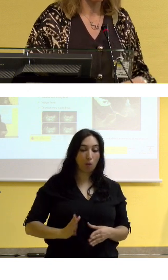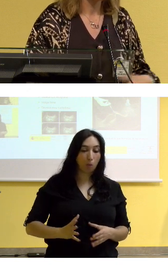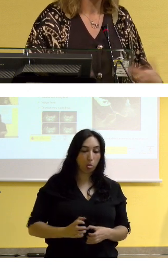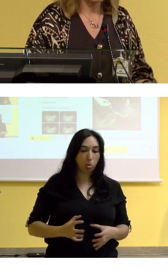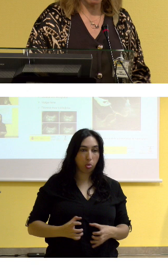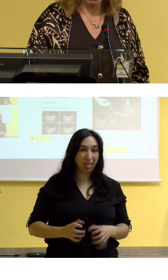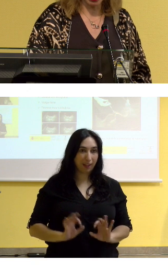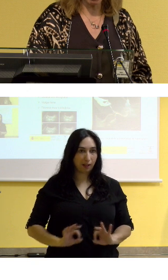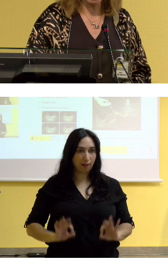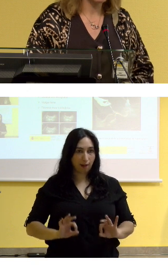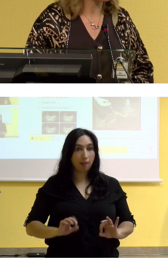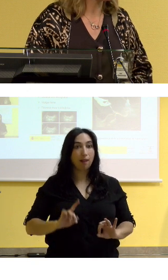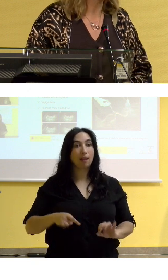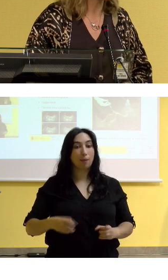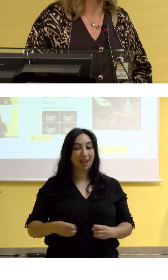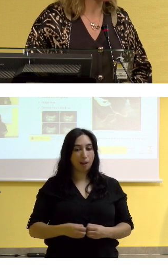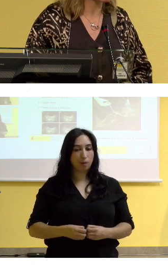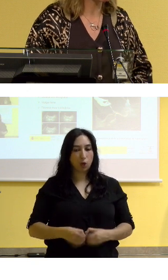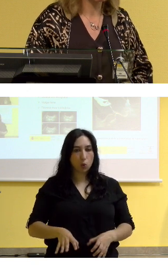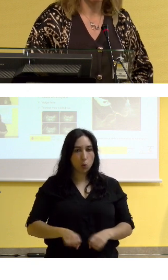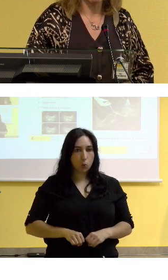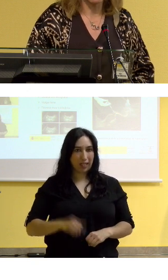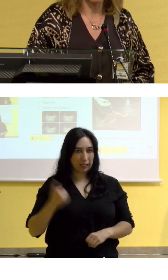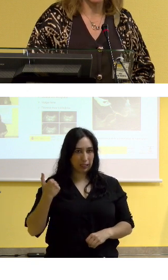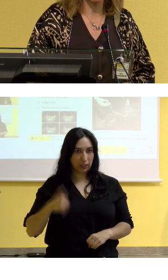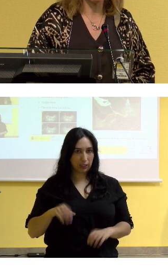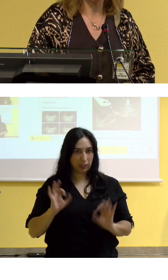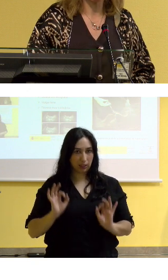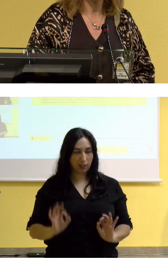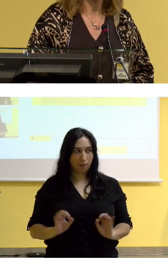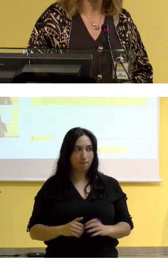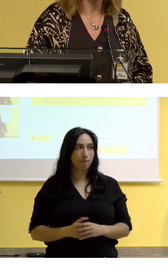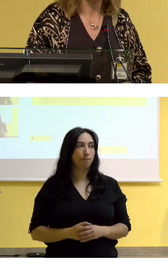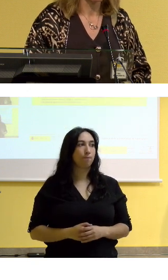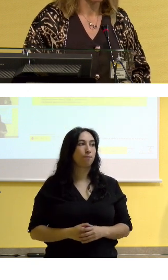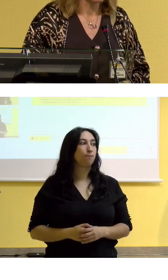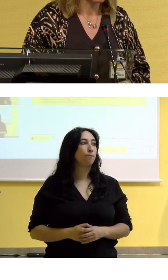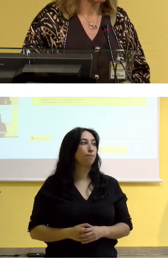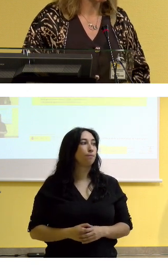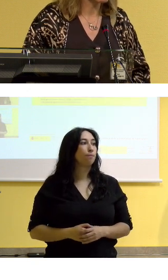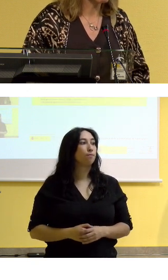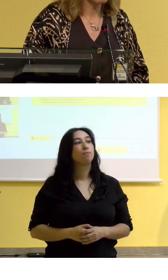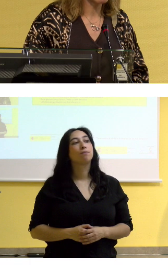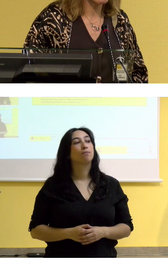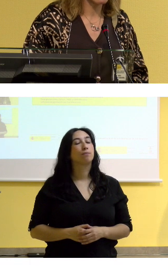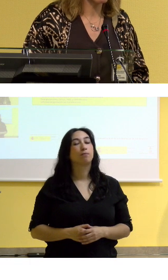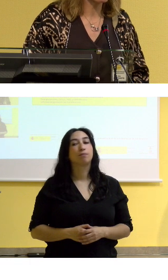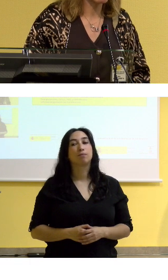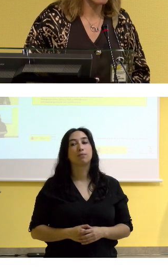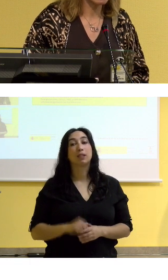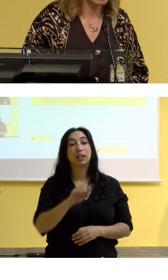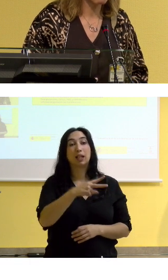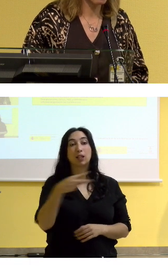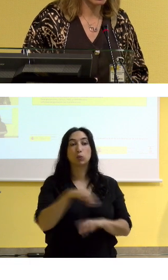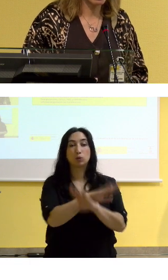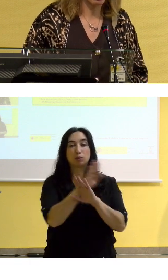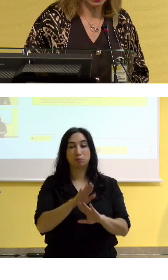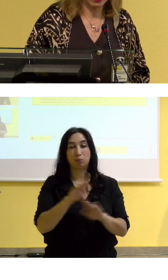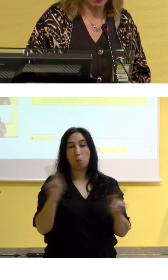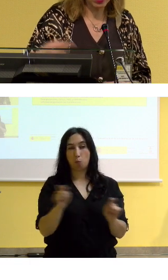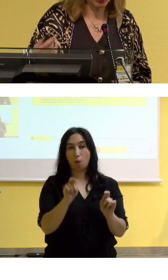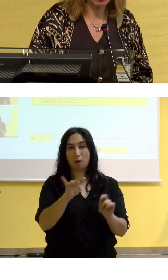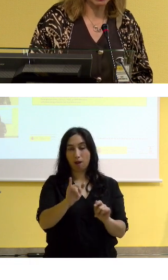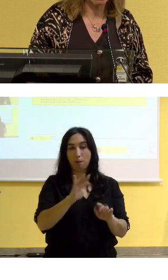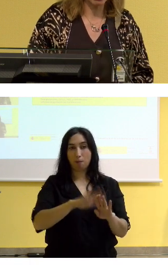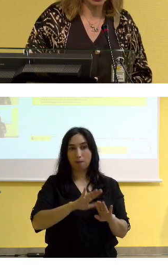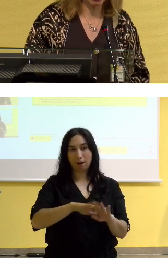contracciones y ese embrión quede ahí implantado, ¿de acuerdo? Los últimos resultados que tenéis publicados, para